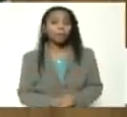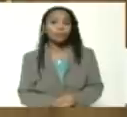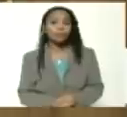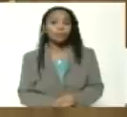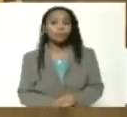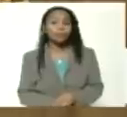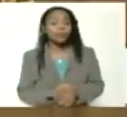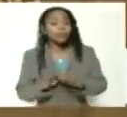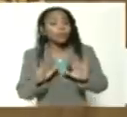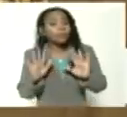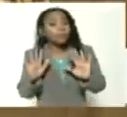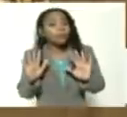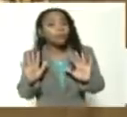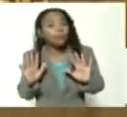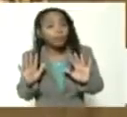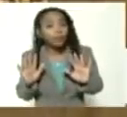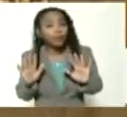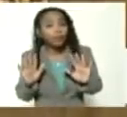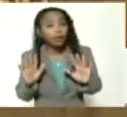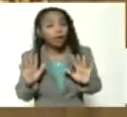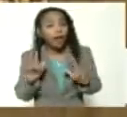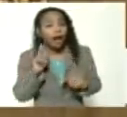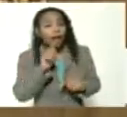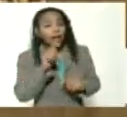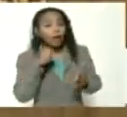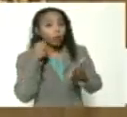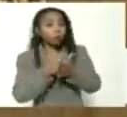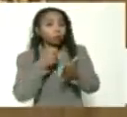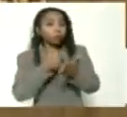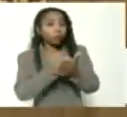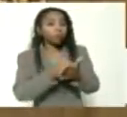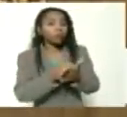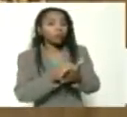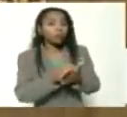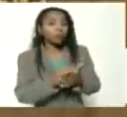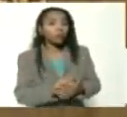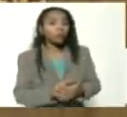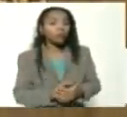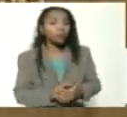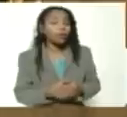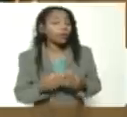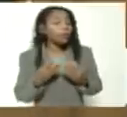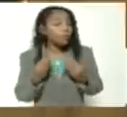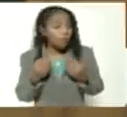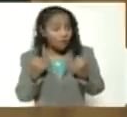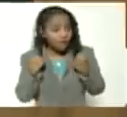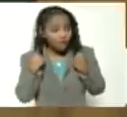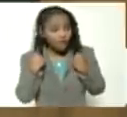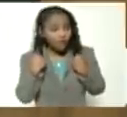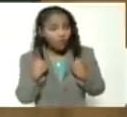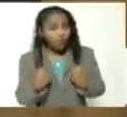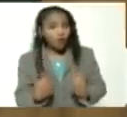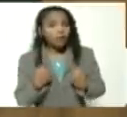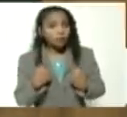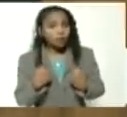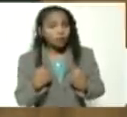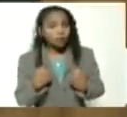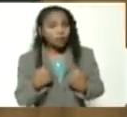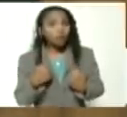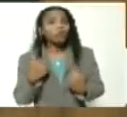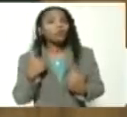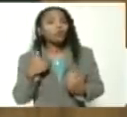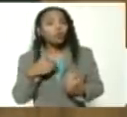Obviamente que en esta lucha tan dura nos